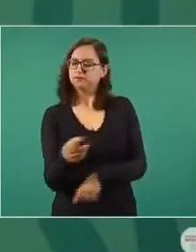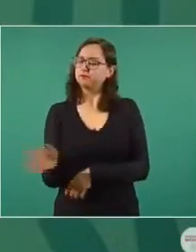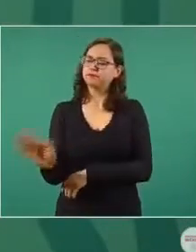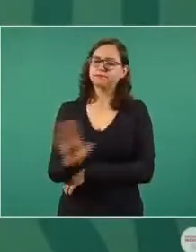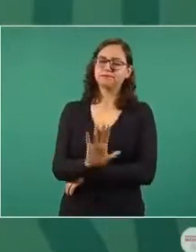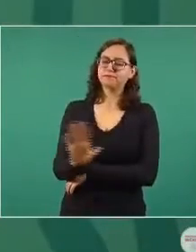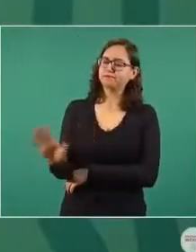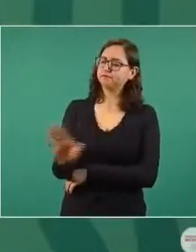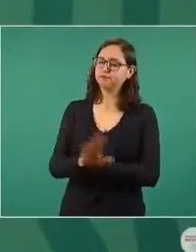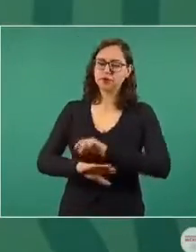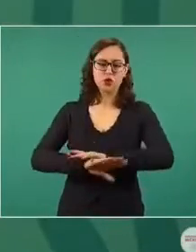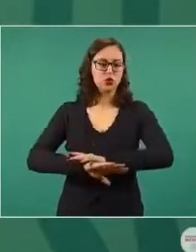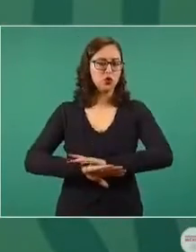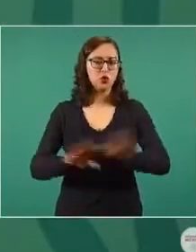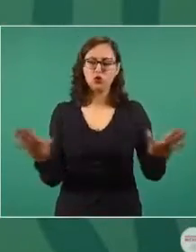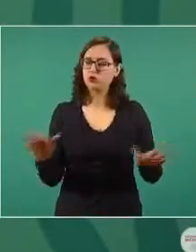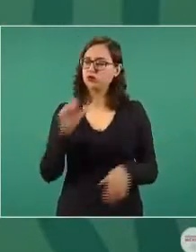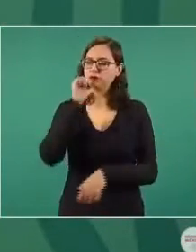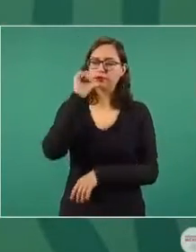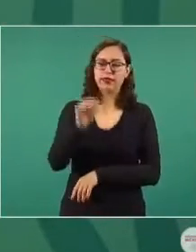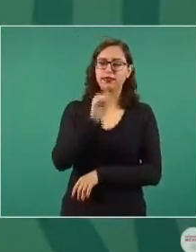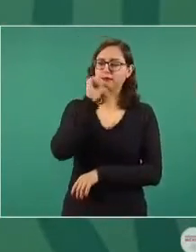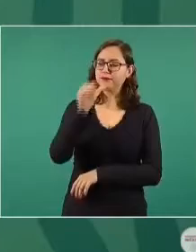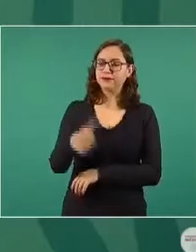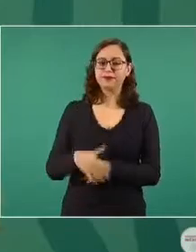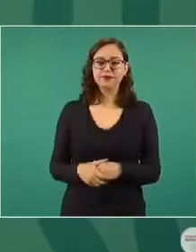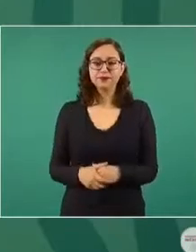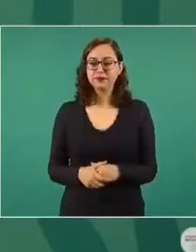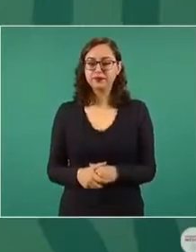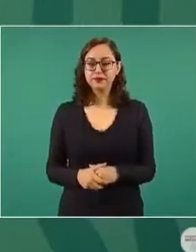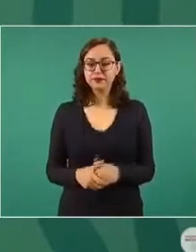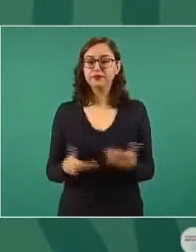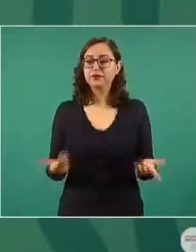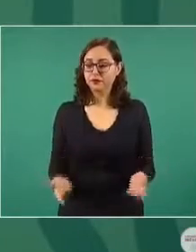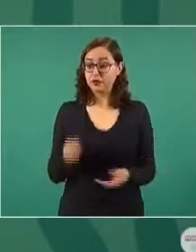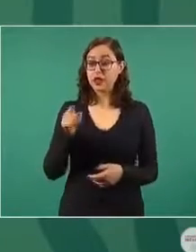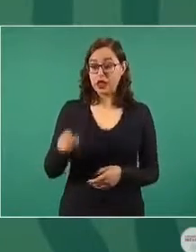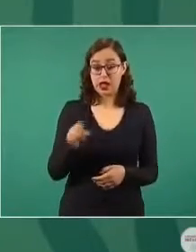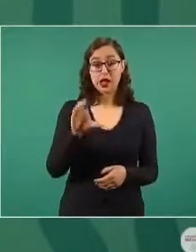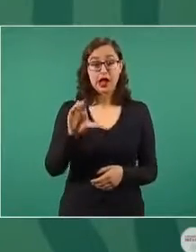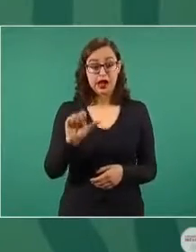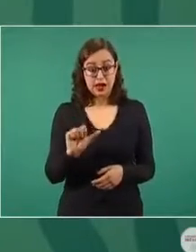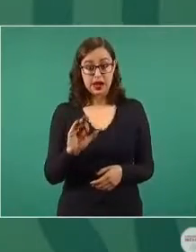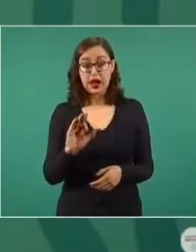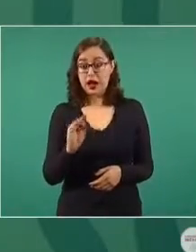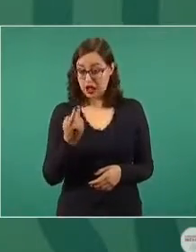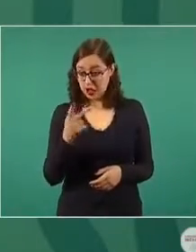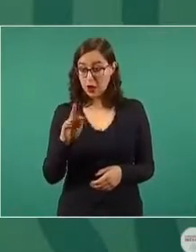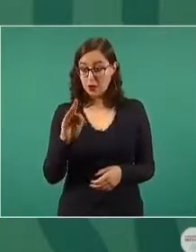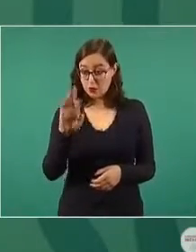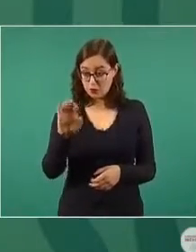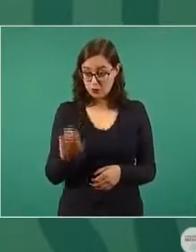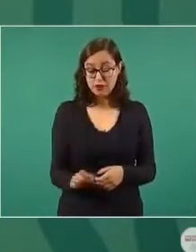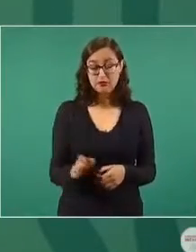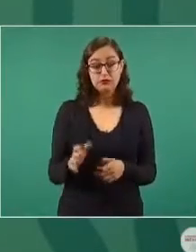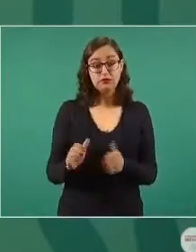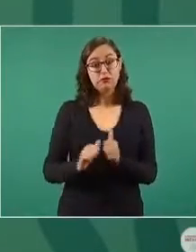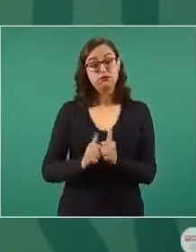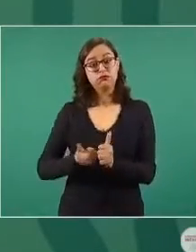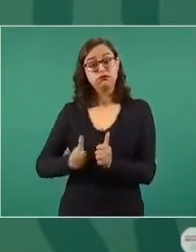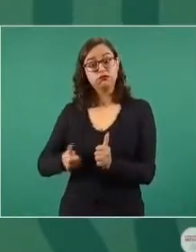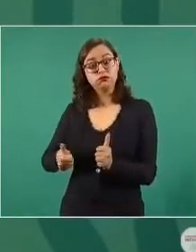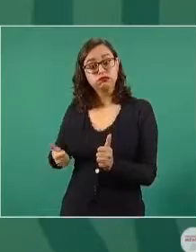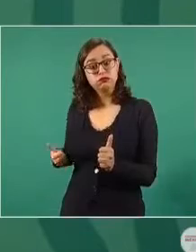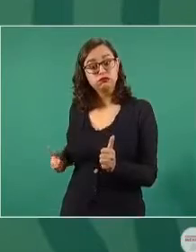se privatice nada, que se fortalezca Capufe, que se había quedado